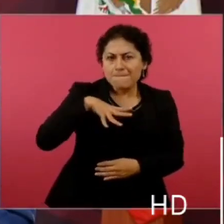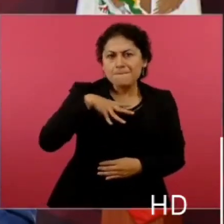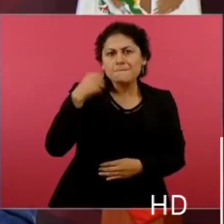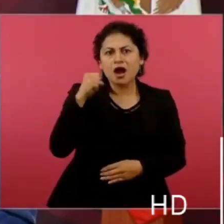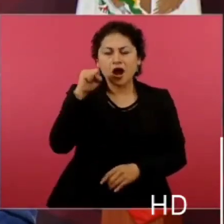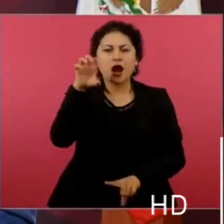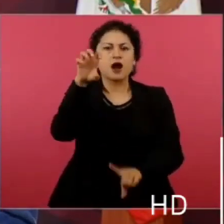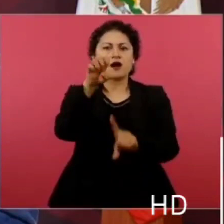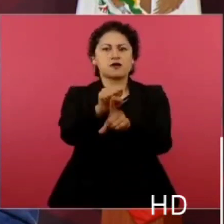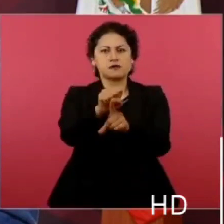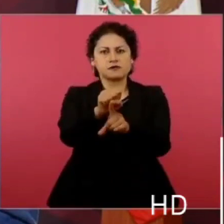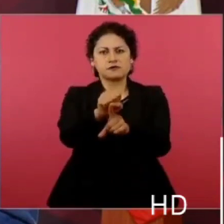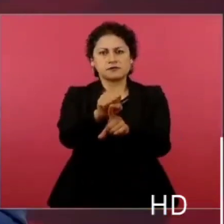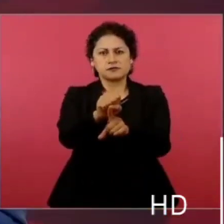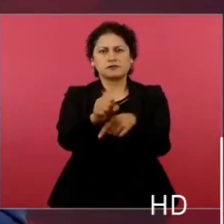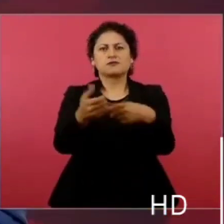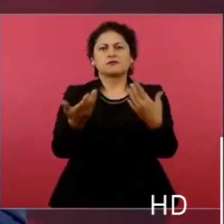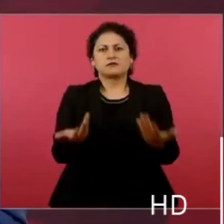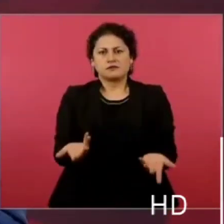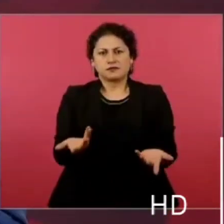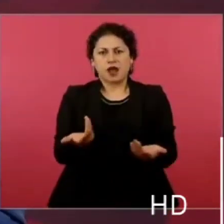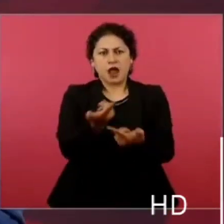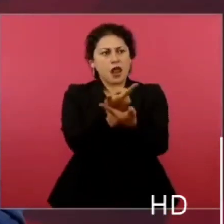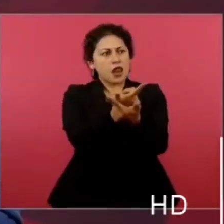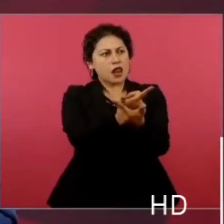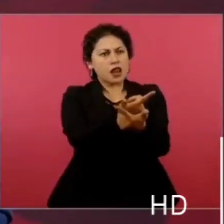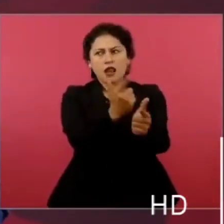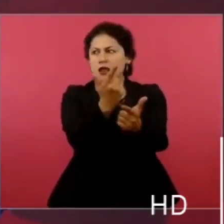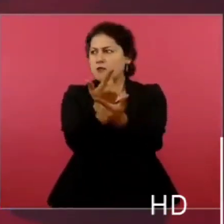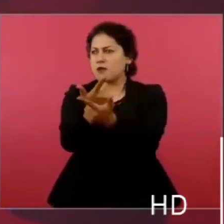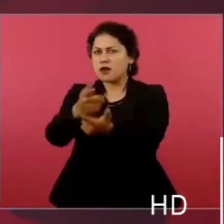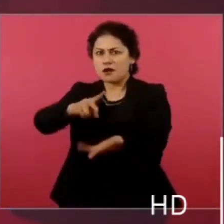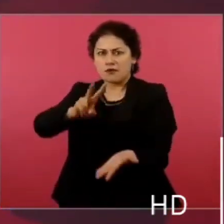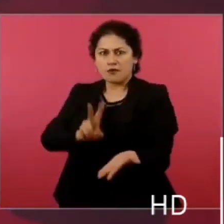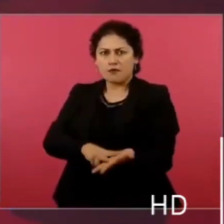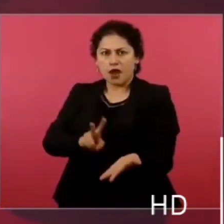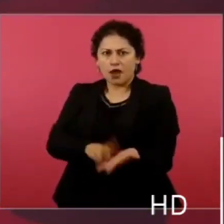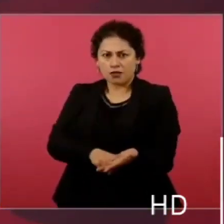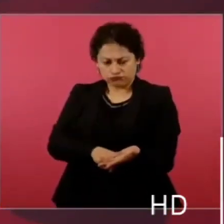que hacer valer la libertad? ¿Que no tenemos